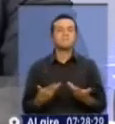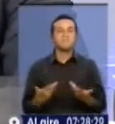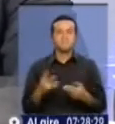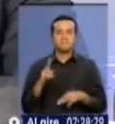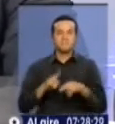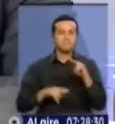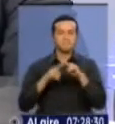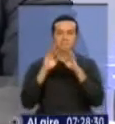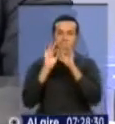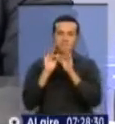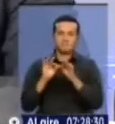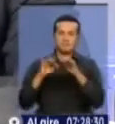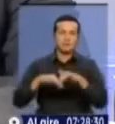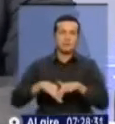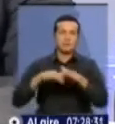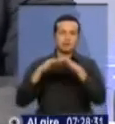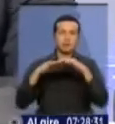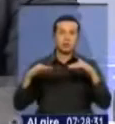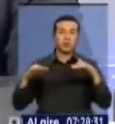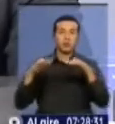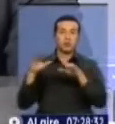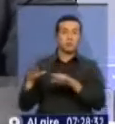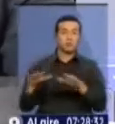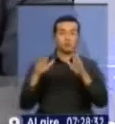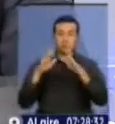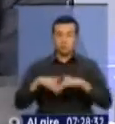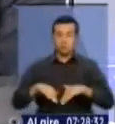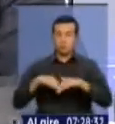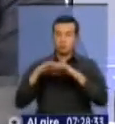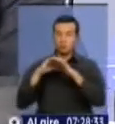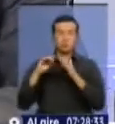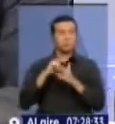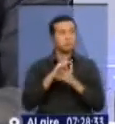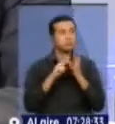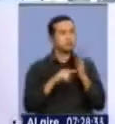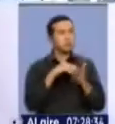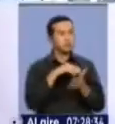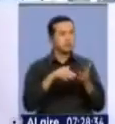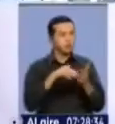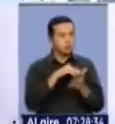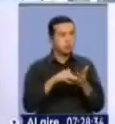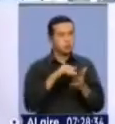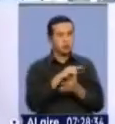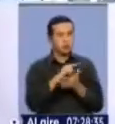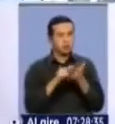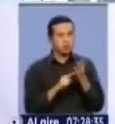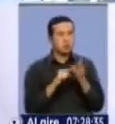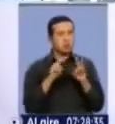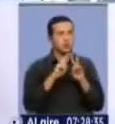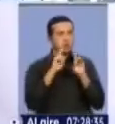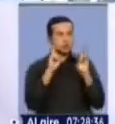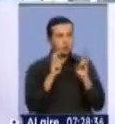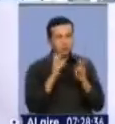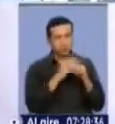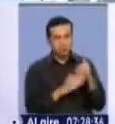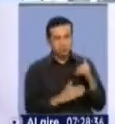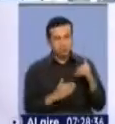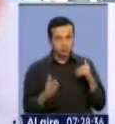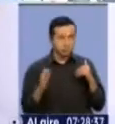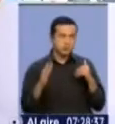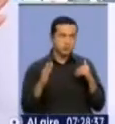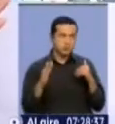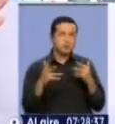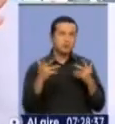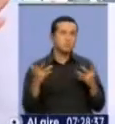reconstrucción y reactivación de las zonas afectadas por el terremoto cuáles son las principales dudas porque también están tejiendo varias dudas y en los últimos días tal vez